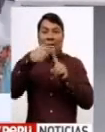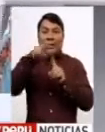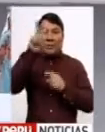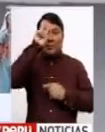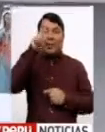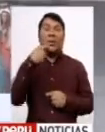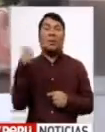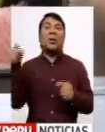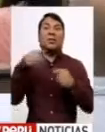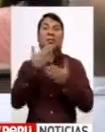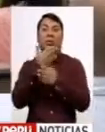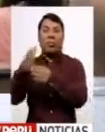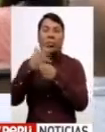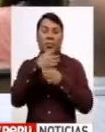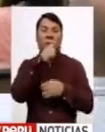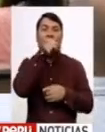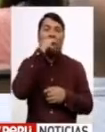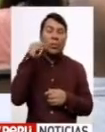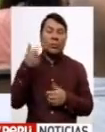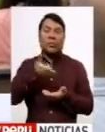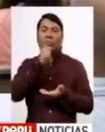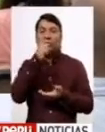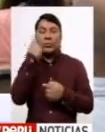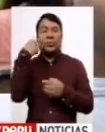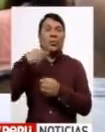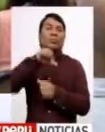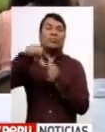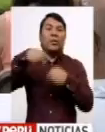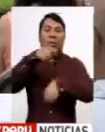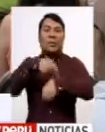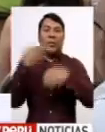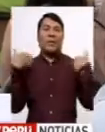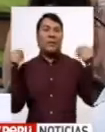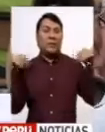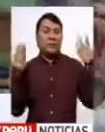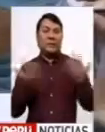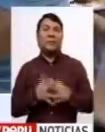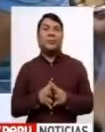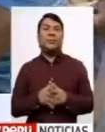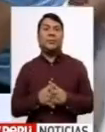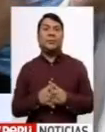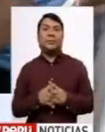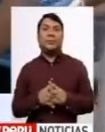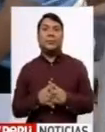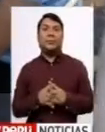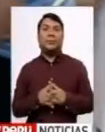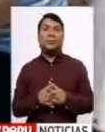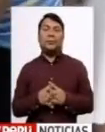chocolatada de integración en la que todos han compartido un momento de felicidad.